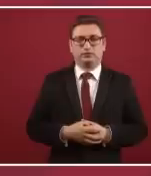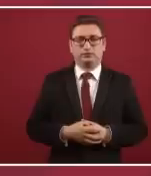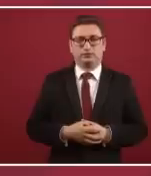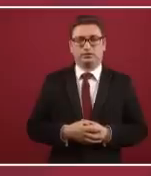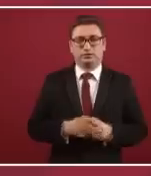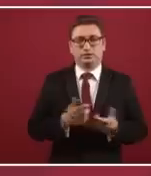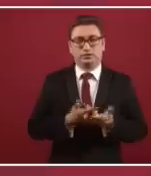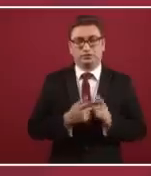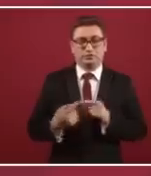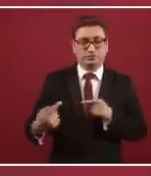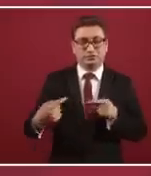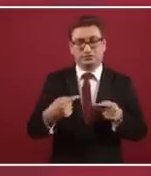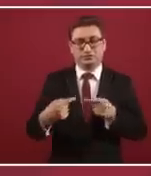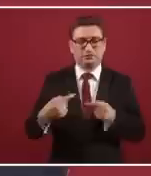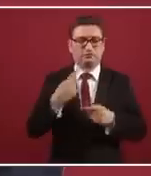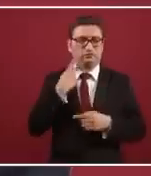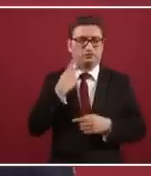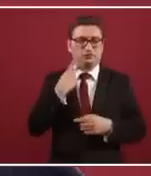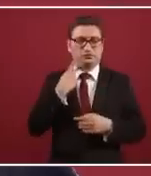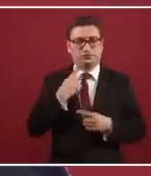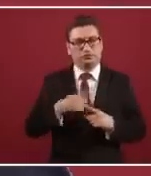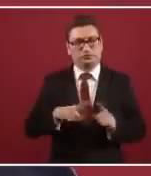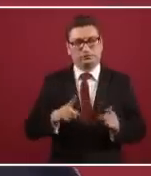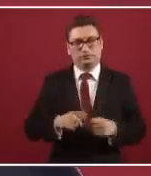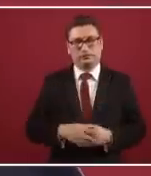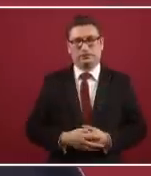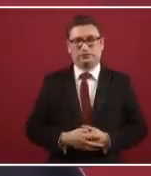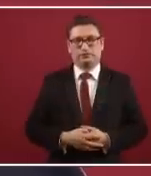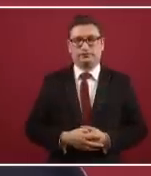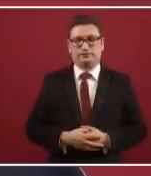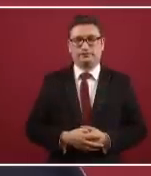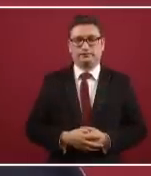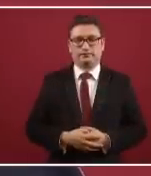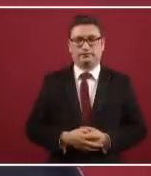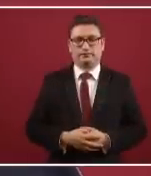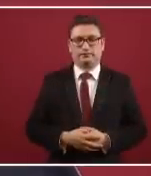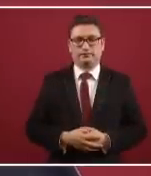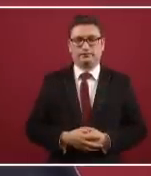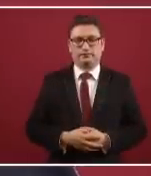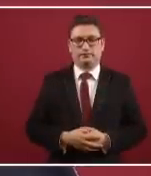adversarios políticos nuestros, ¿no?